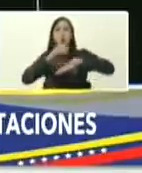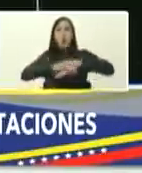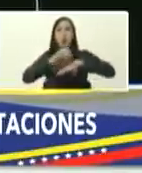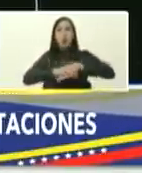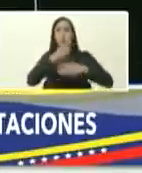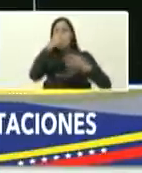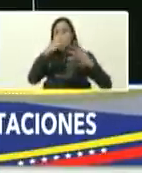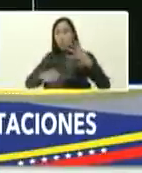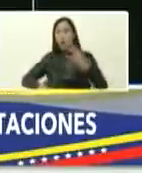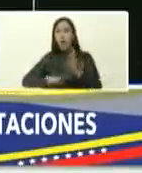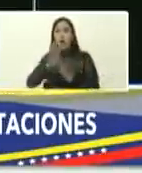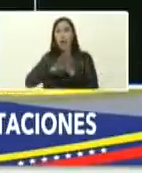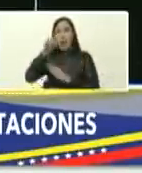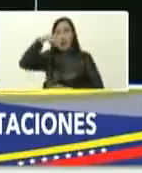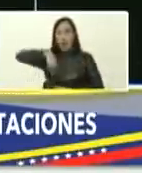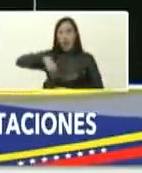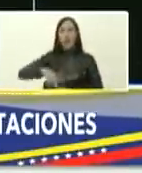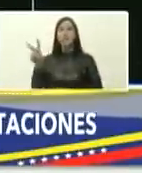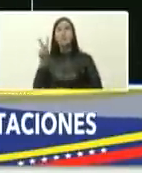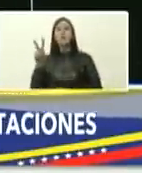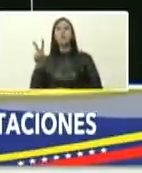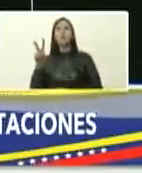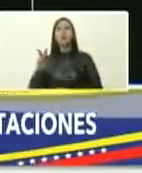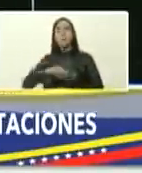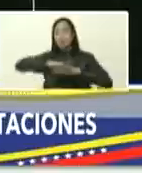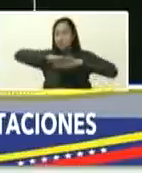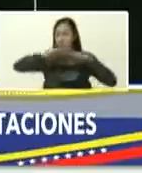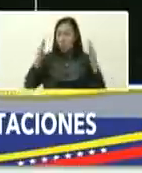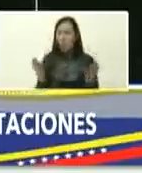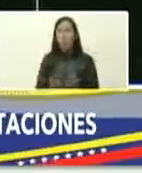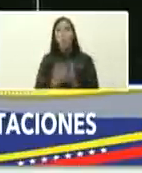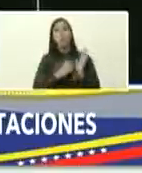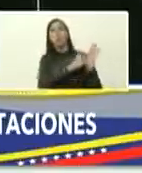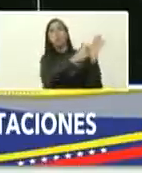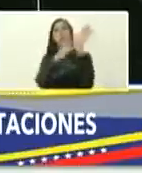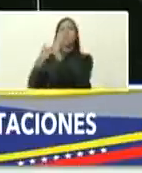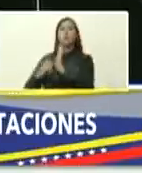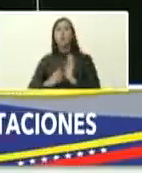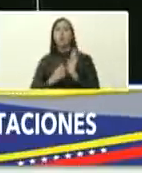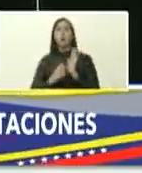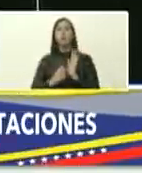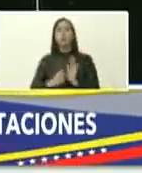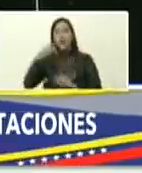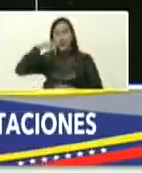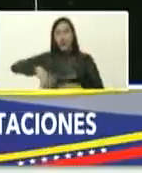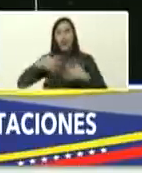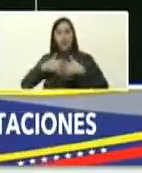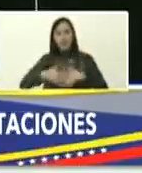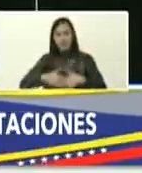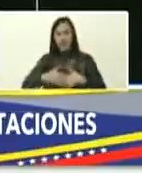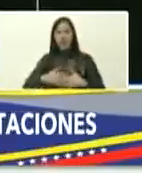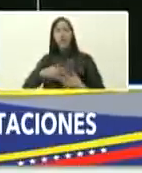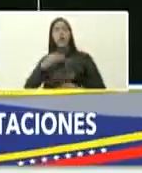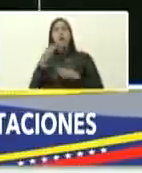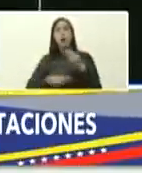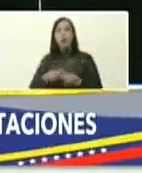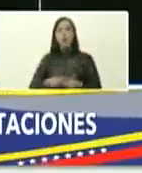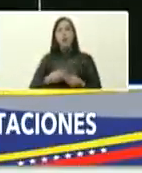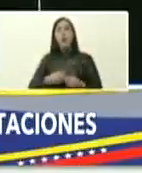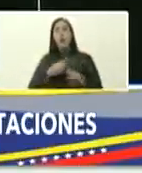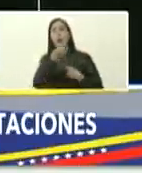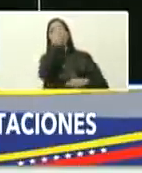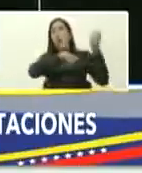de primera calidad mundial desde Venezuela, desde esta empresa Bella Conza, a los